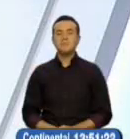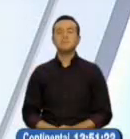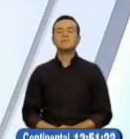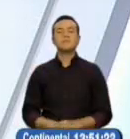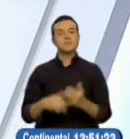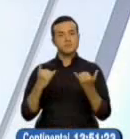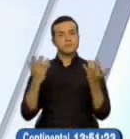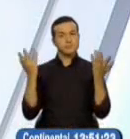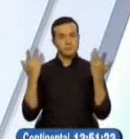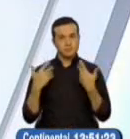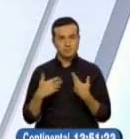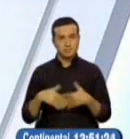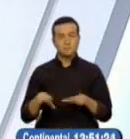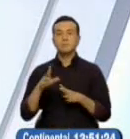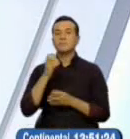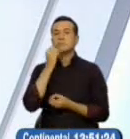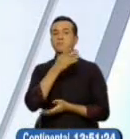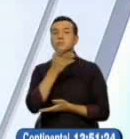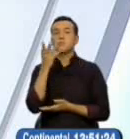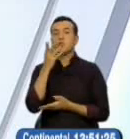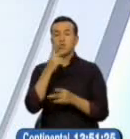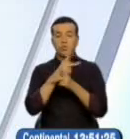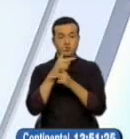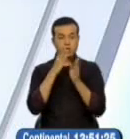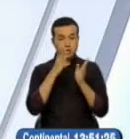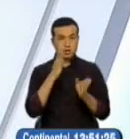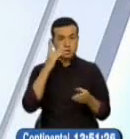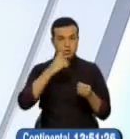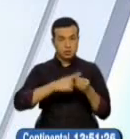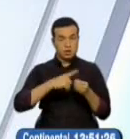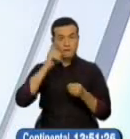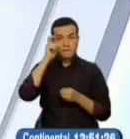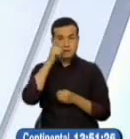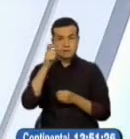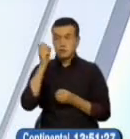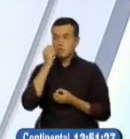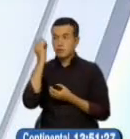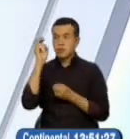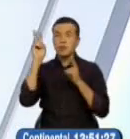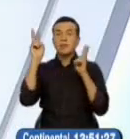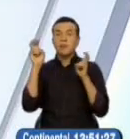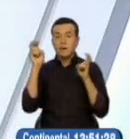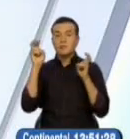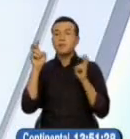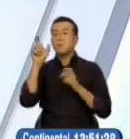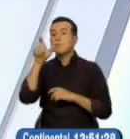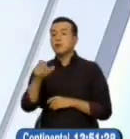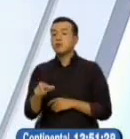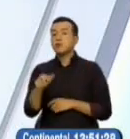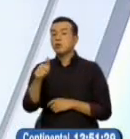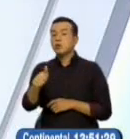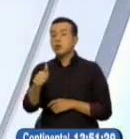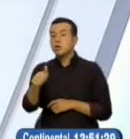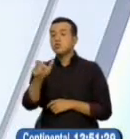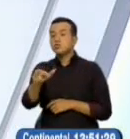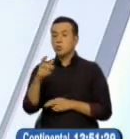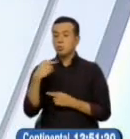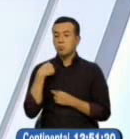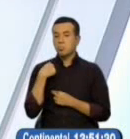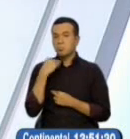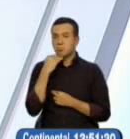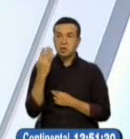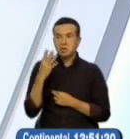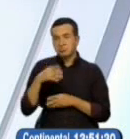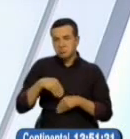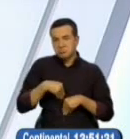Y hoy concluyeron las versiones de los concejales de Quito ante la Fiscalía en el caso de presunta usurpación de funciones de Mauro